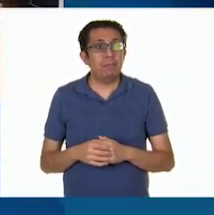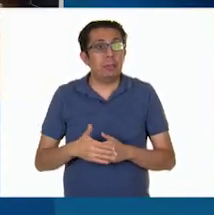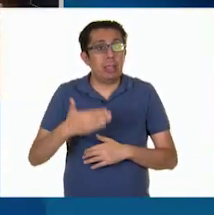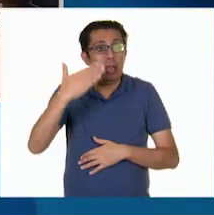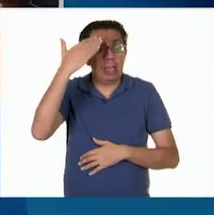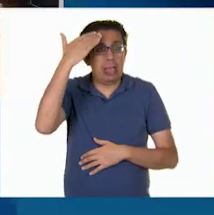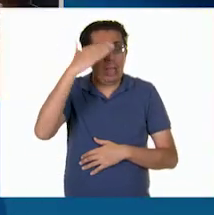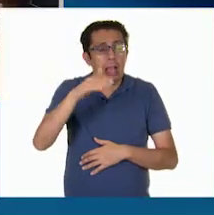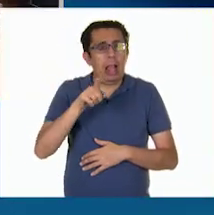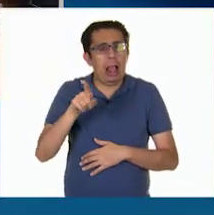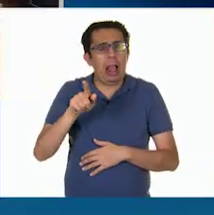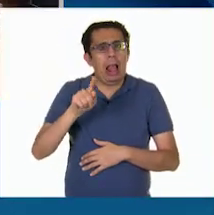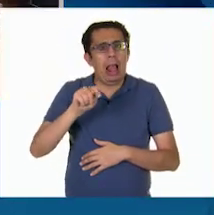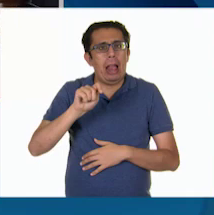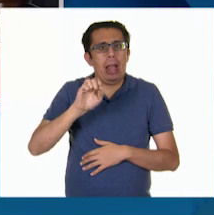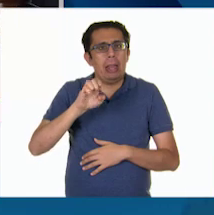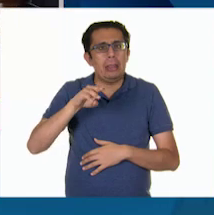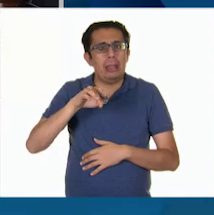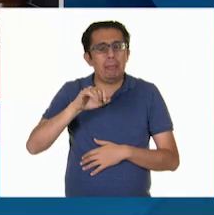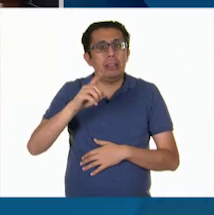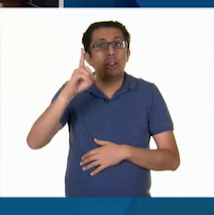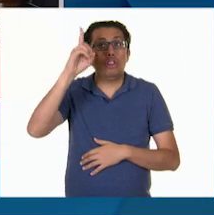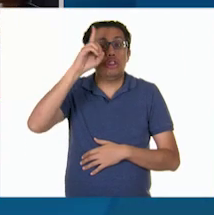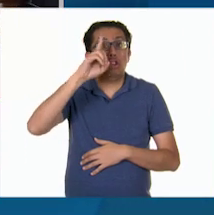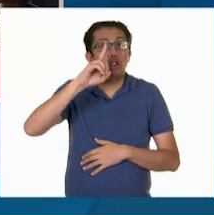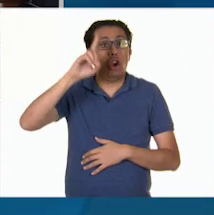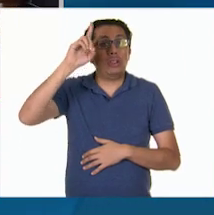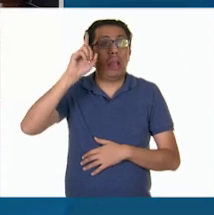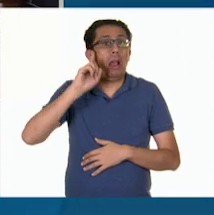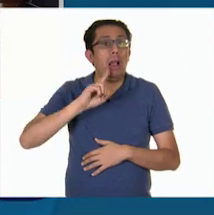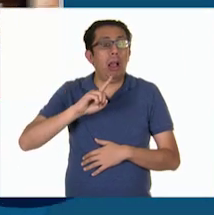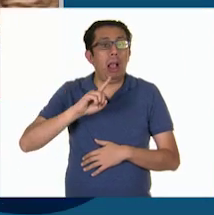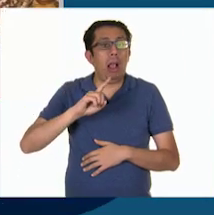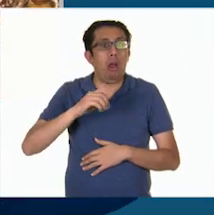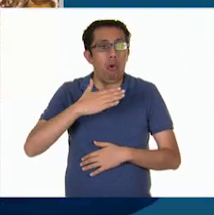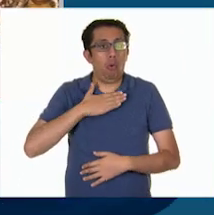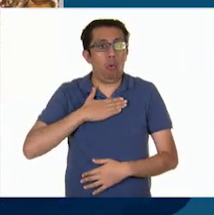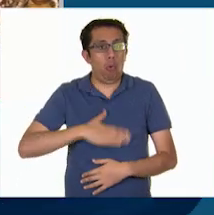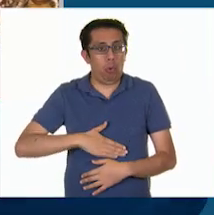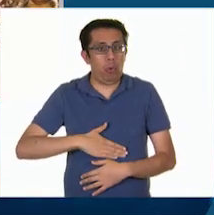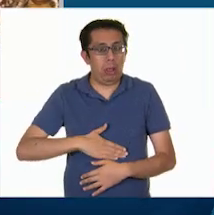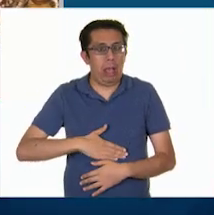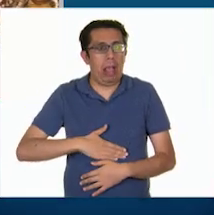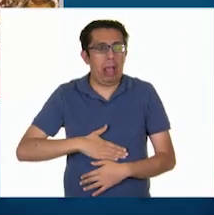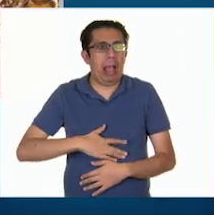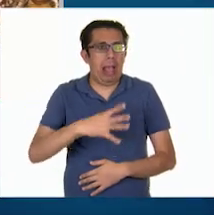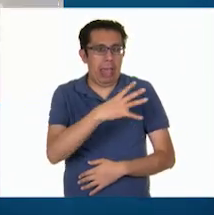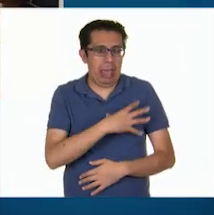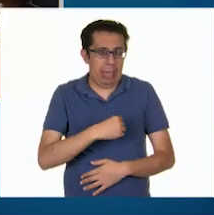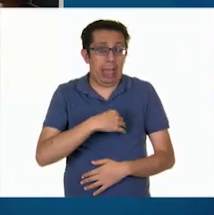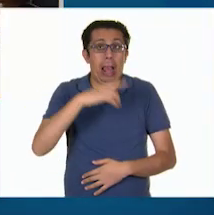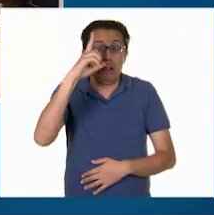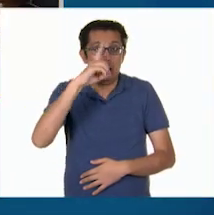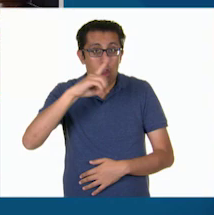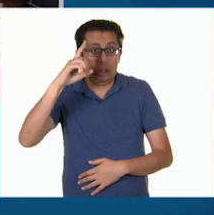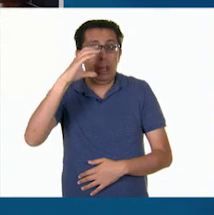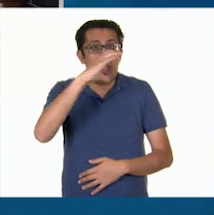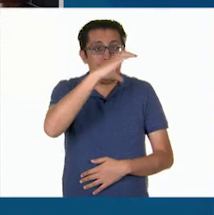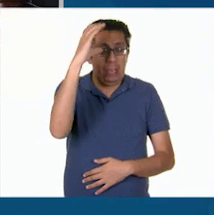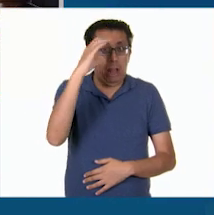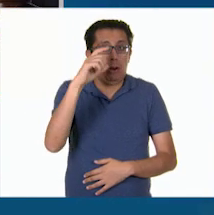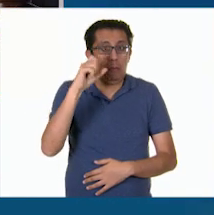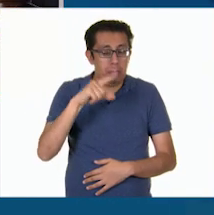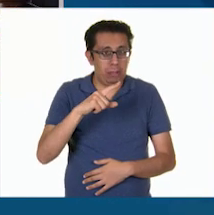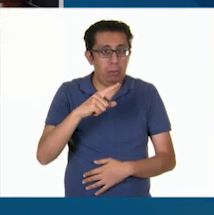¿Sabías que ella es Temis, la diosa de la justicia, hija de Urano, dios del cielo, y Gea, diosa de la tierra? Temis pertenece